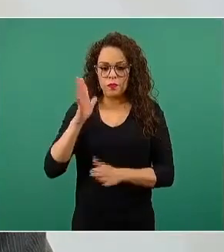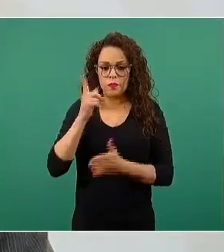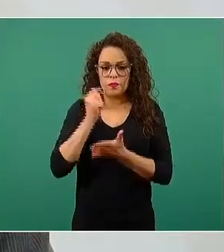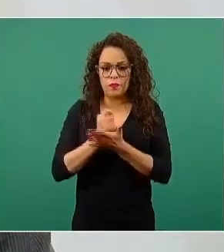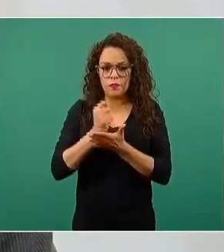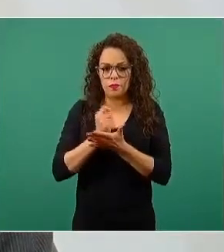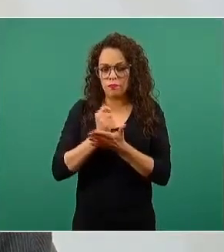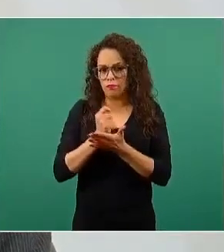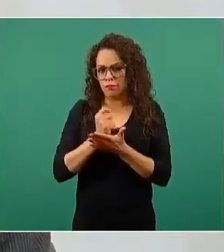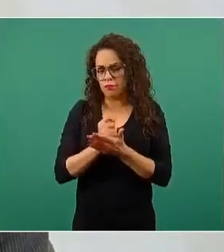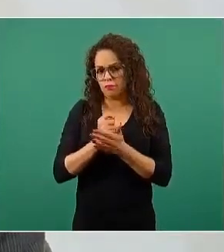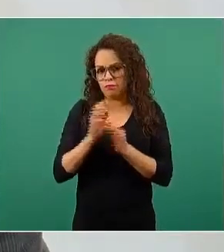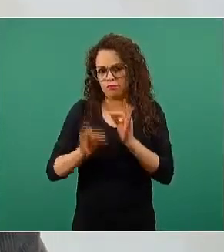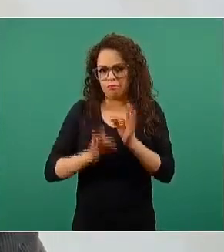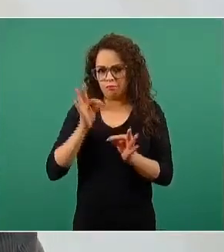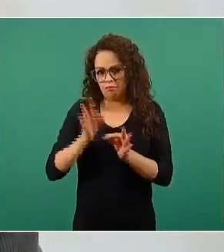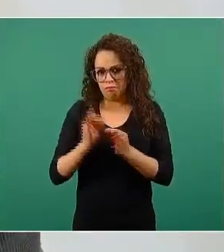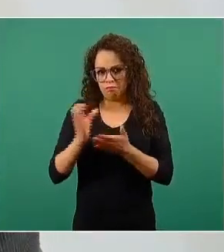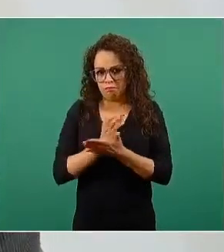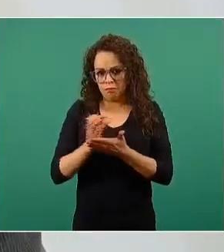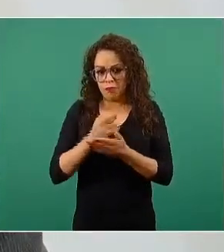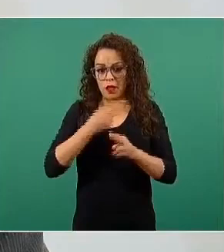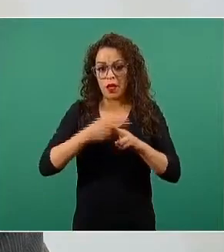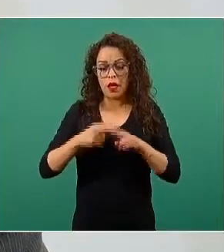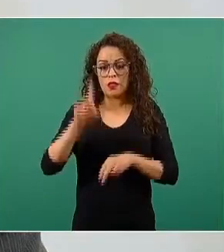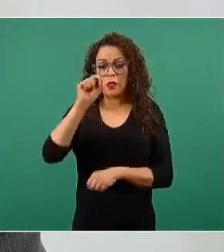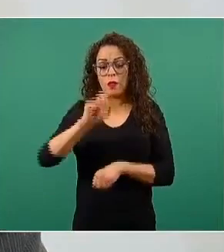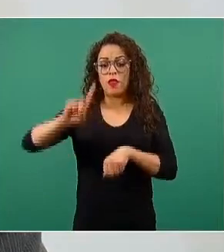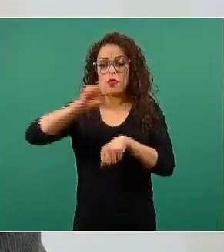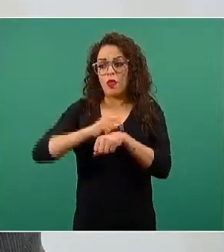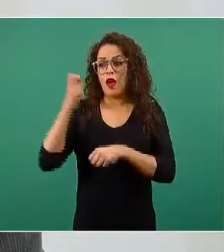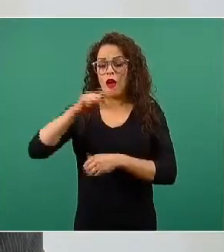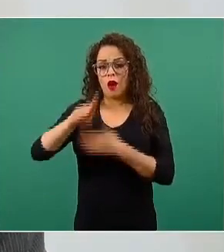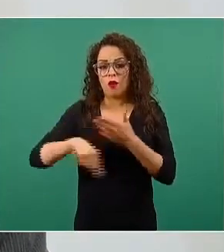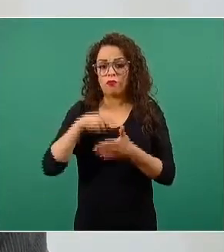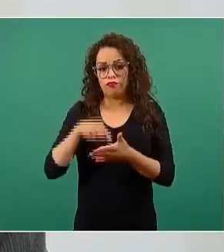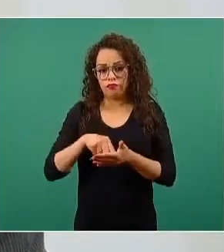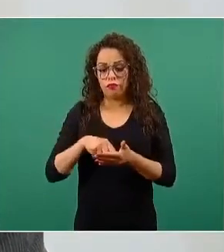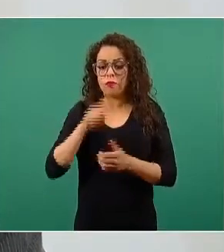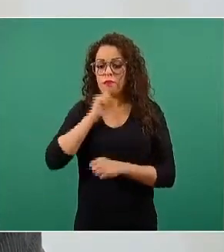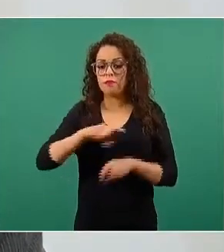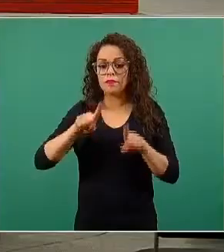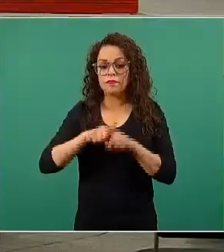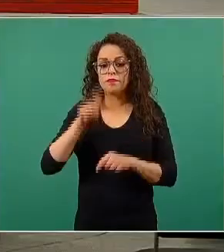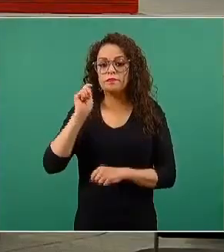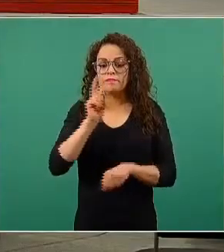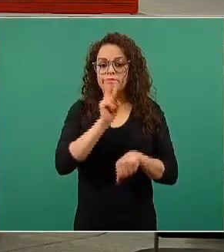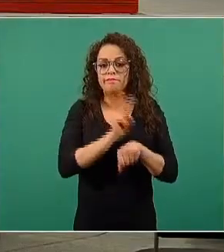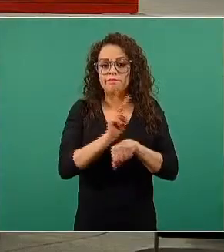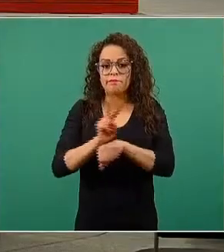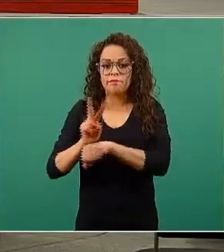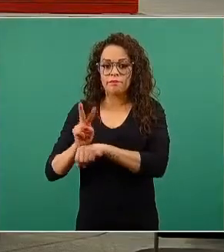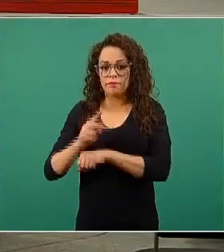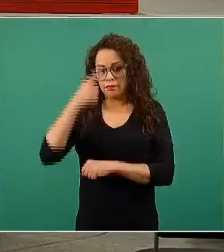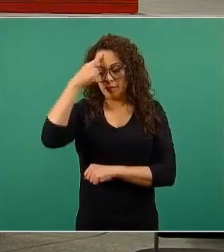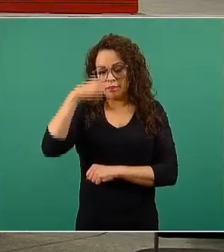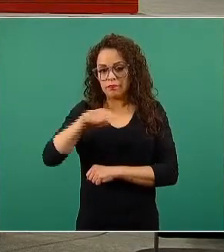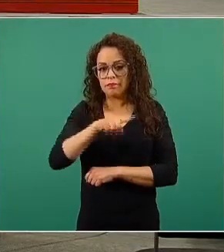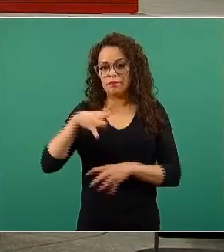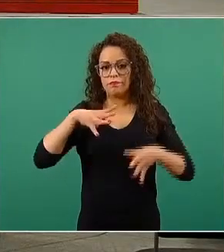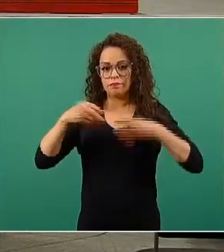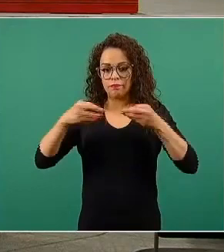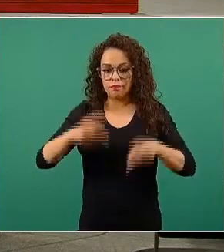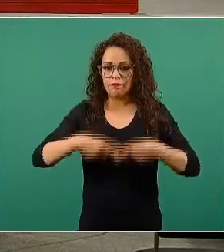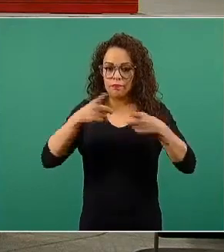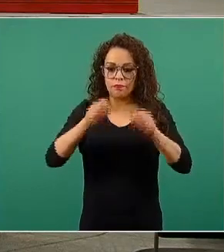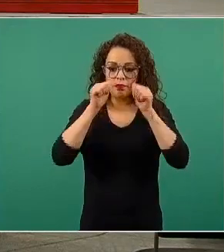con estancias hasta de 20 días en estas unidades. Desde luego también las brigadas de vigilancia epidemiológica y atención médica